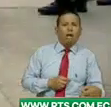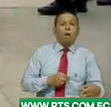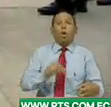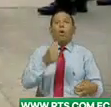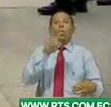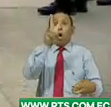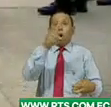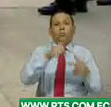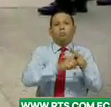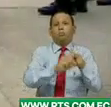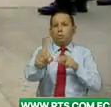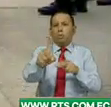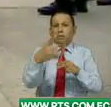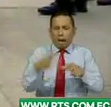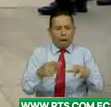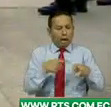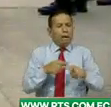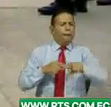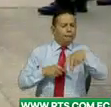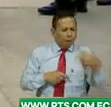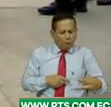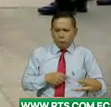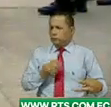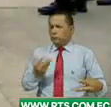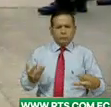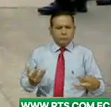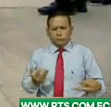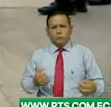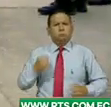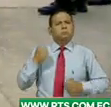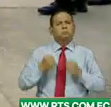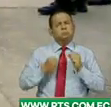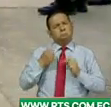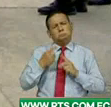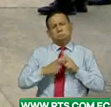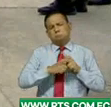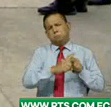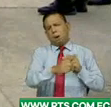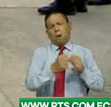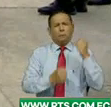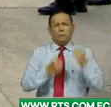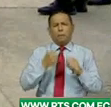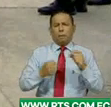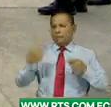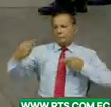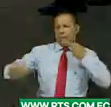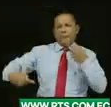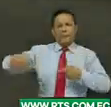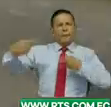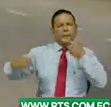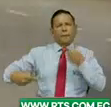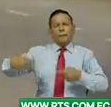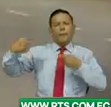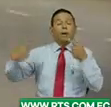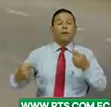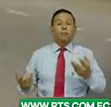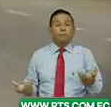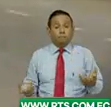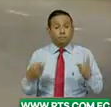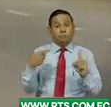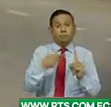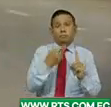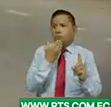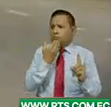escapar en la buseta, como no pudo, se cubrió ahí y me comenzó a disparar al policía que estaba atrás mío. Viendo que no